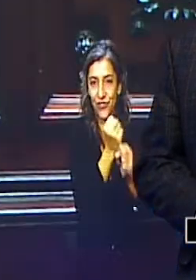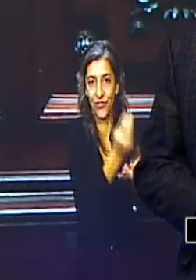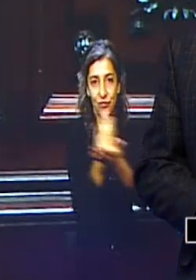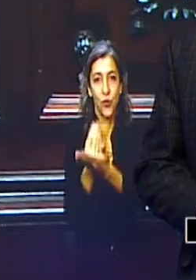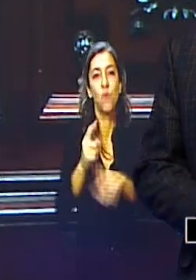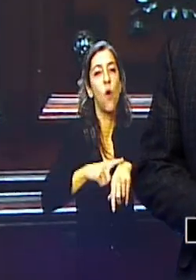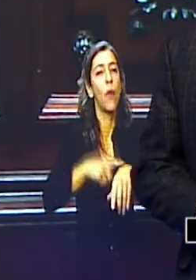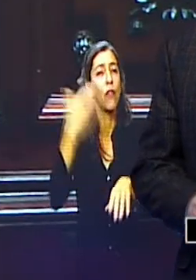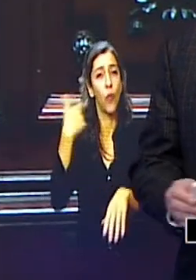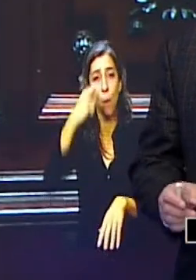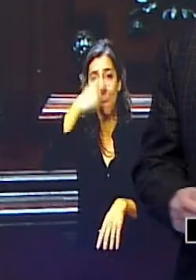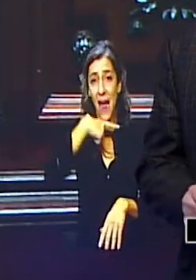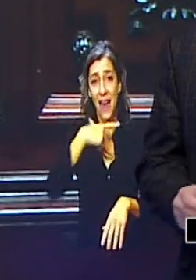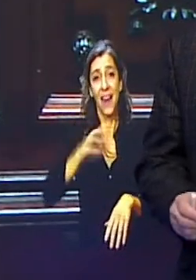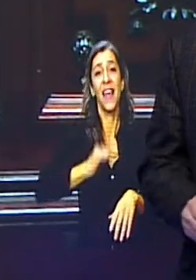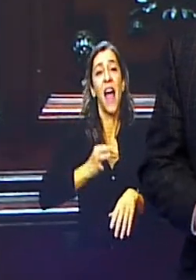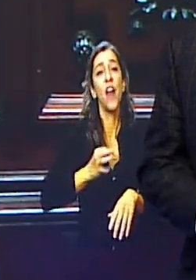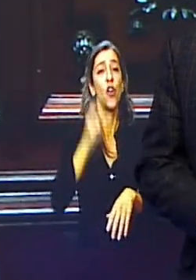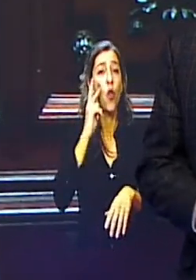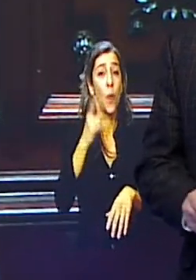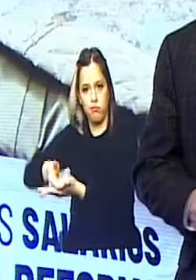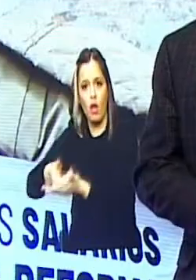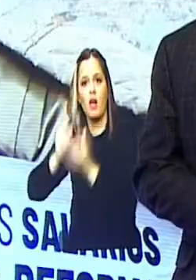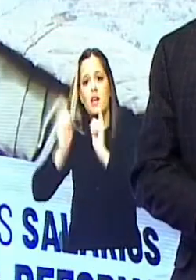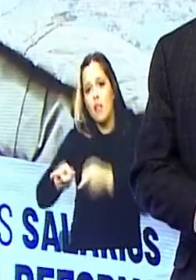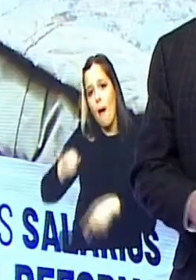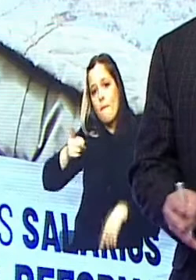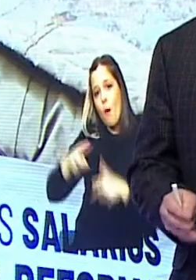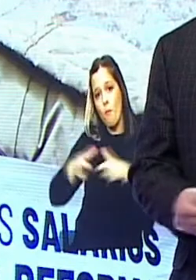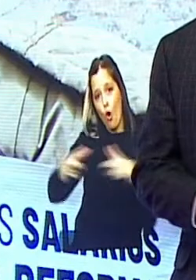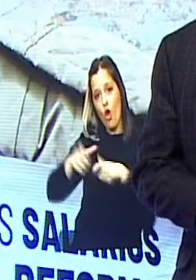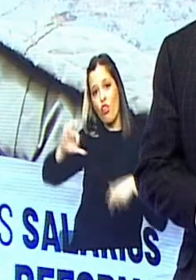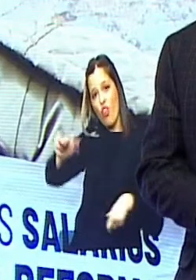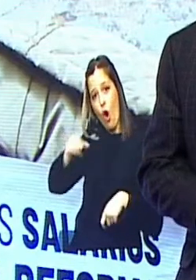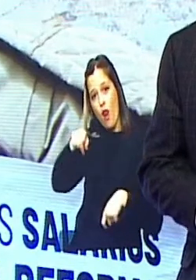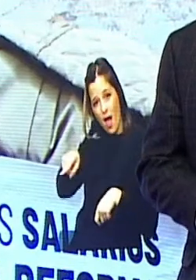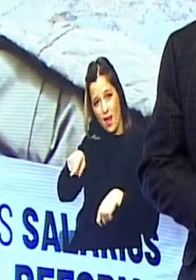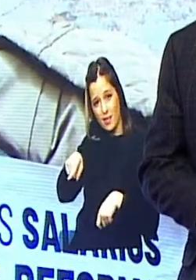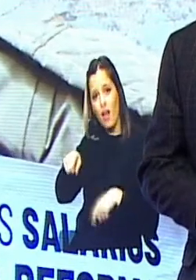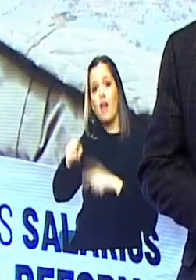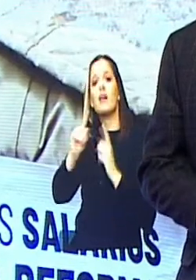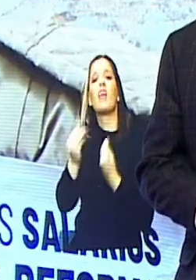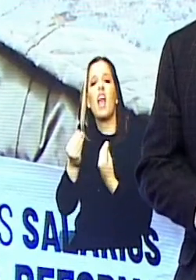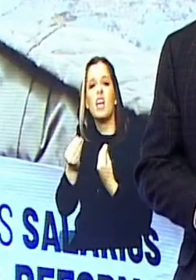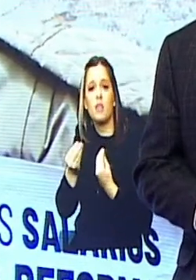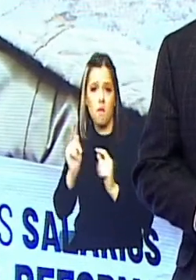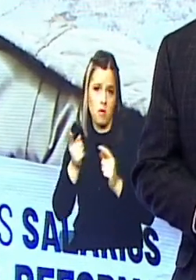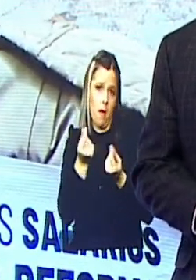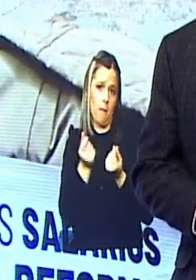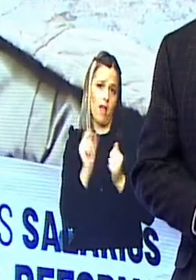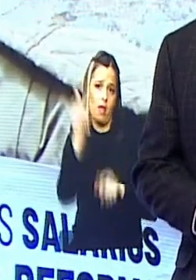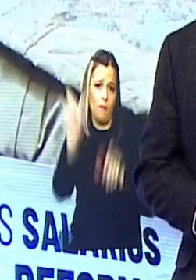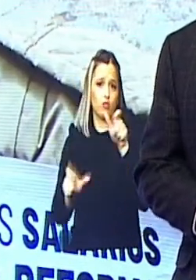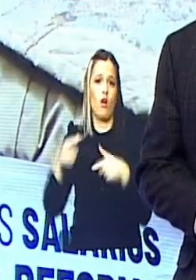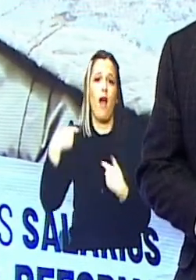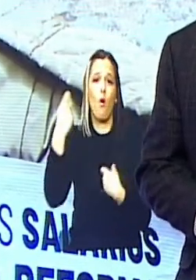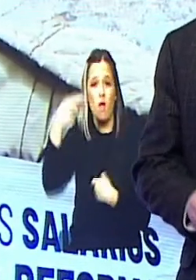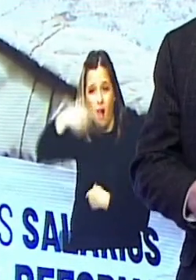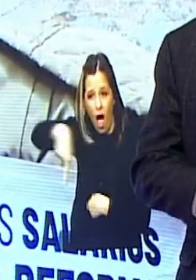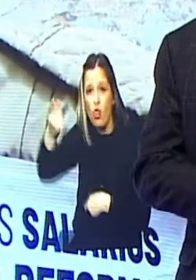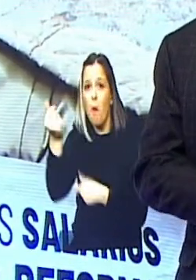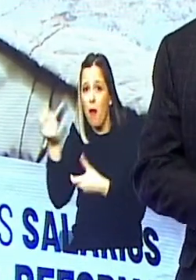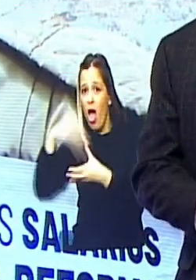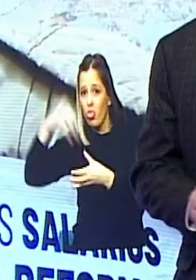avanzado varias comisiones con diferentes temas. Uno de los temas centrales tiene que ver con la situación de los tenedores de crédito